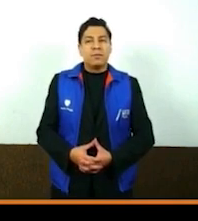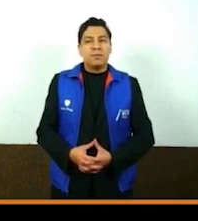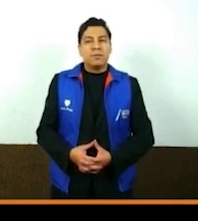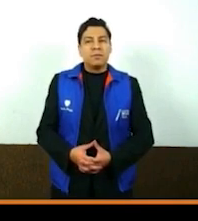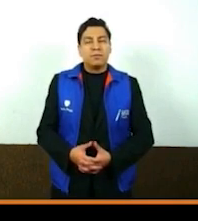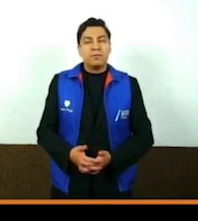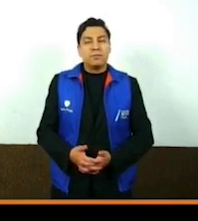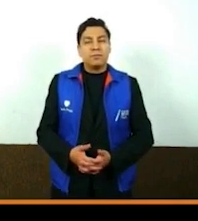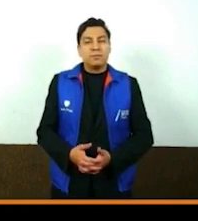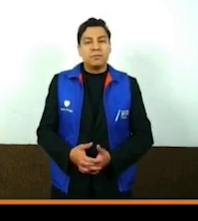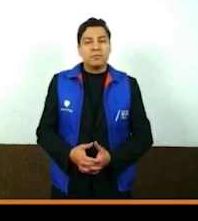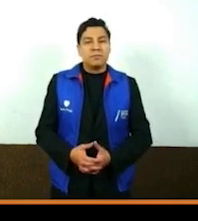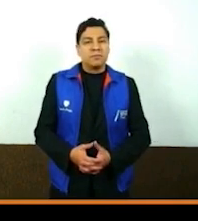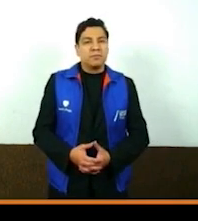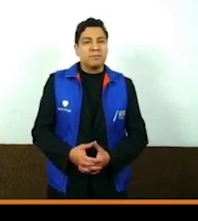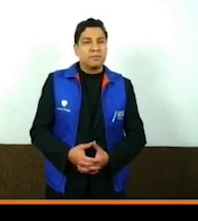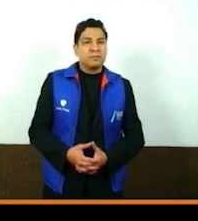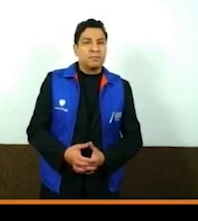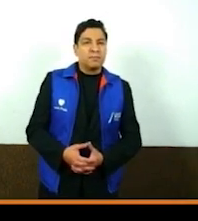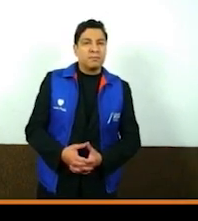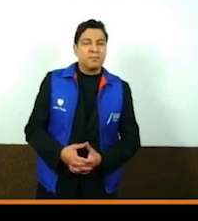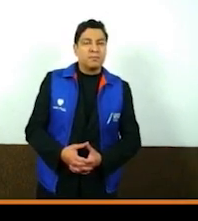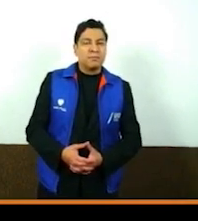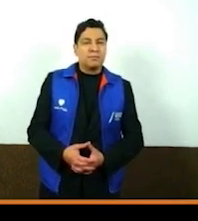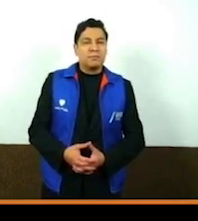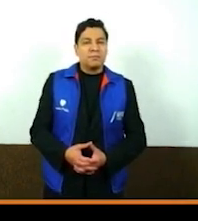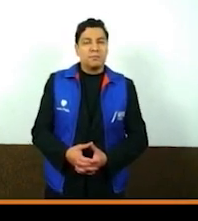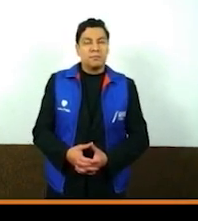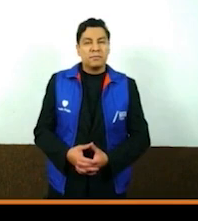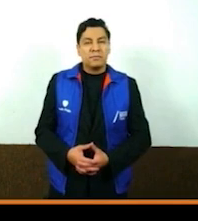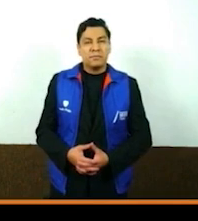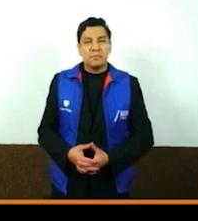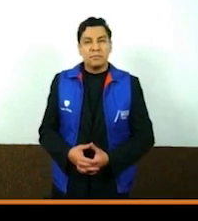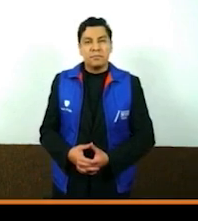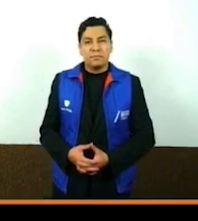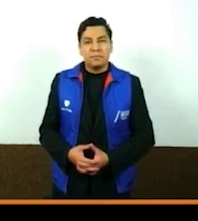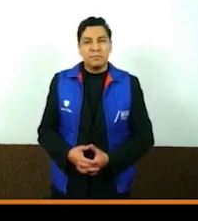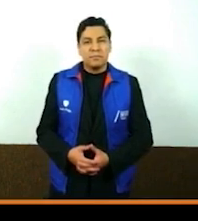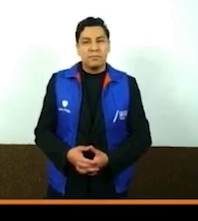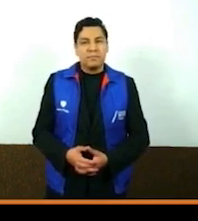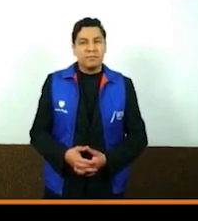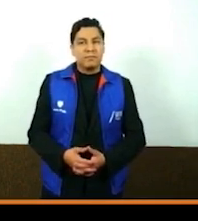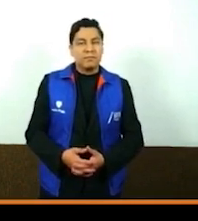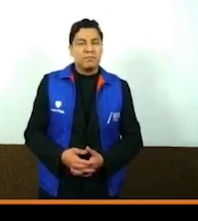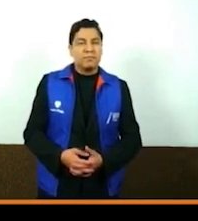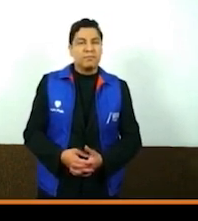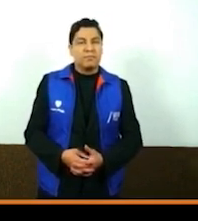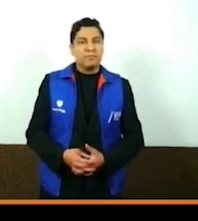Thank you.